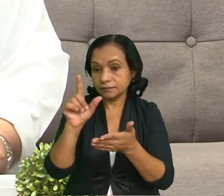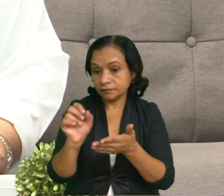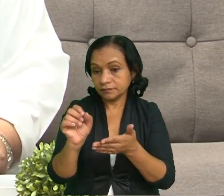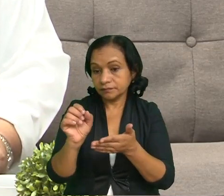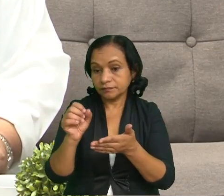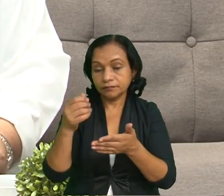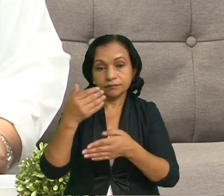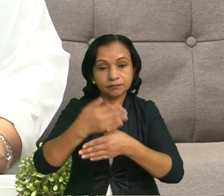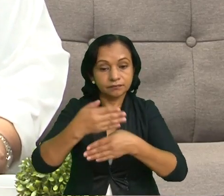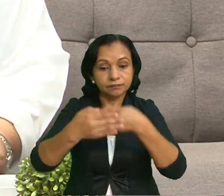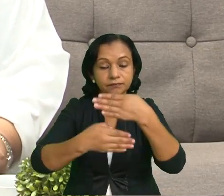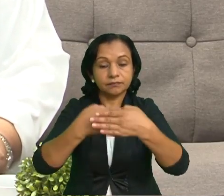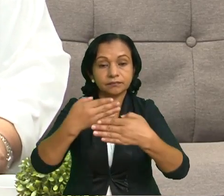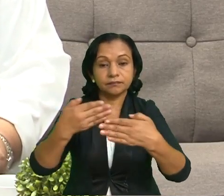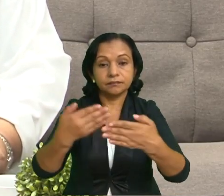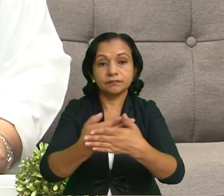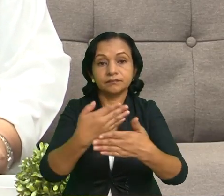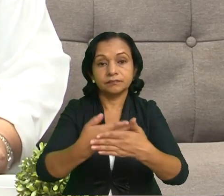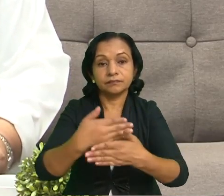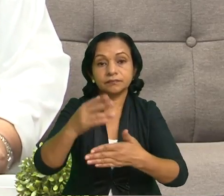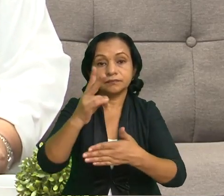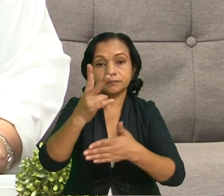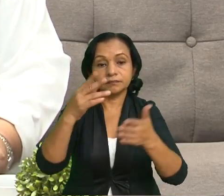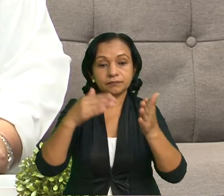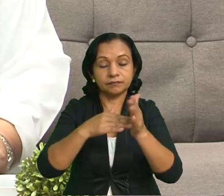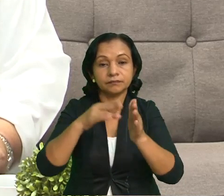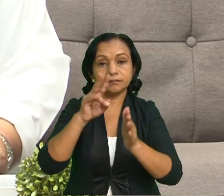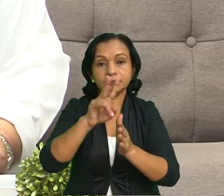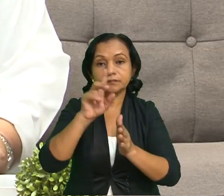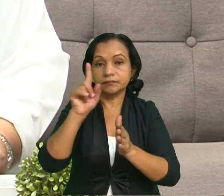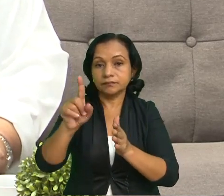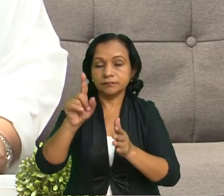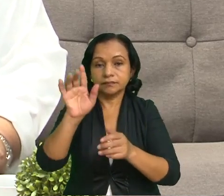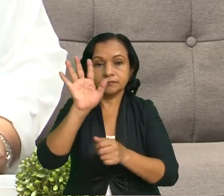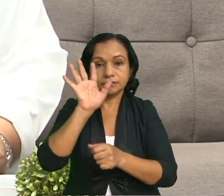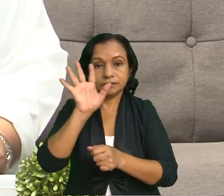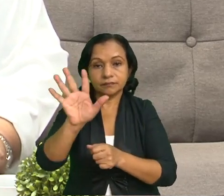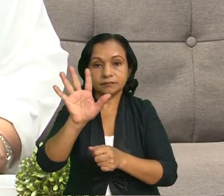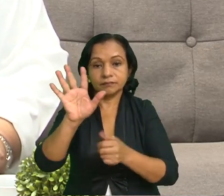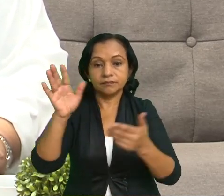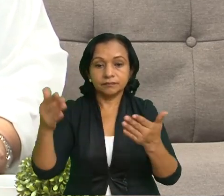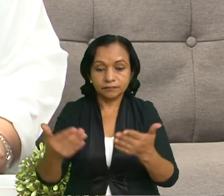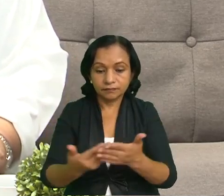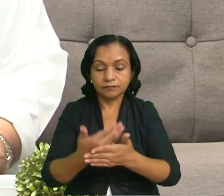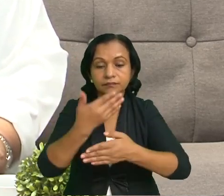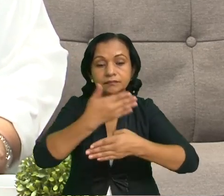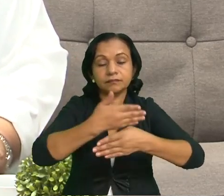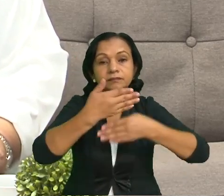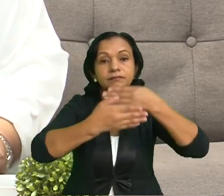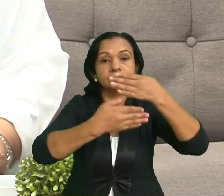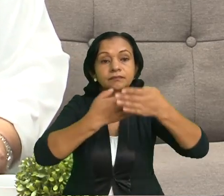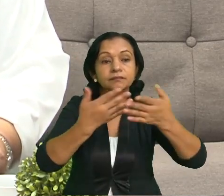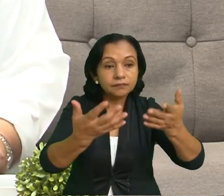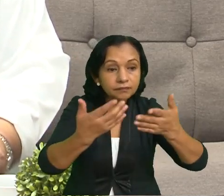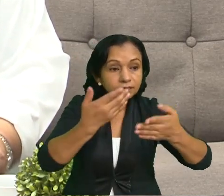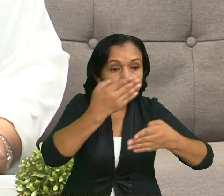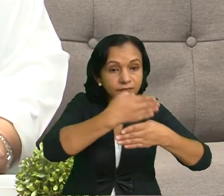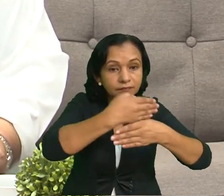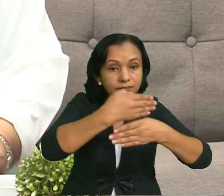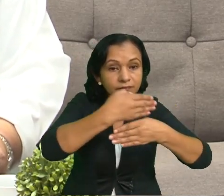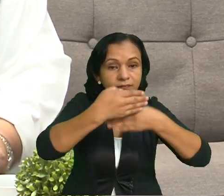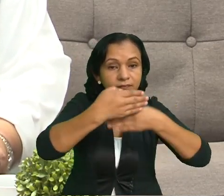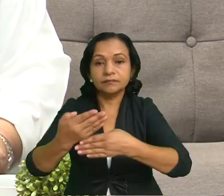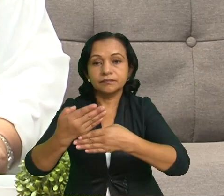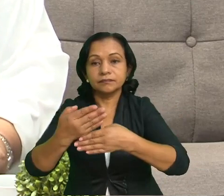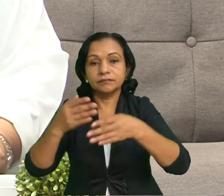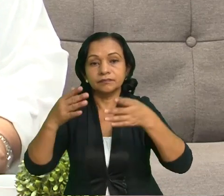ahorita de construcción y para el 2021 hay 5 hospitales más en proceso de licitación entonces eso es muy importante porque